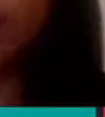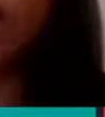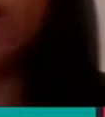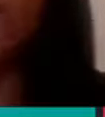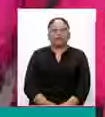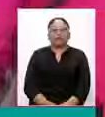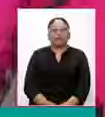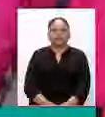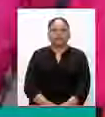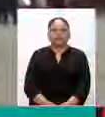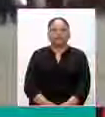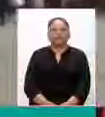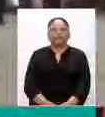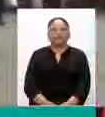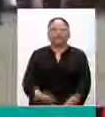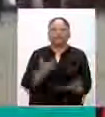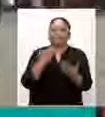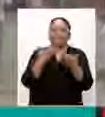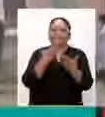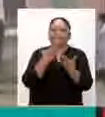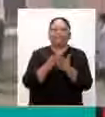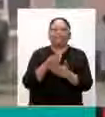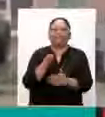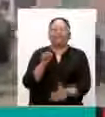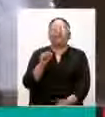gracias, Mónica. Nuevamente,